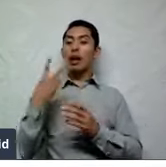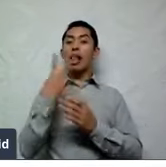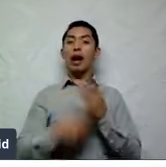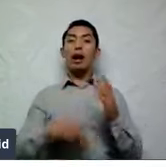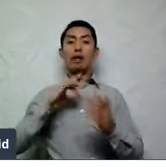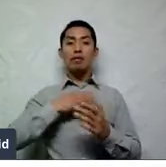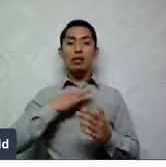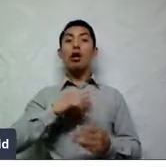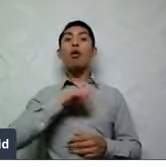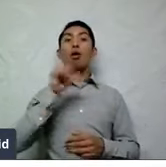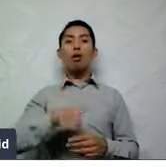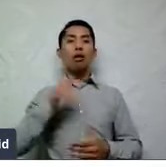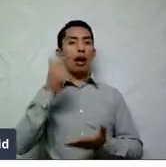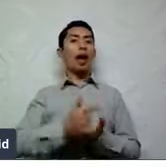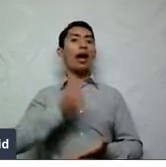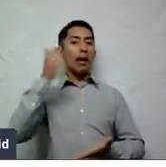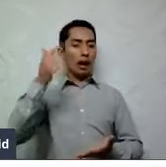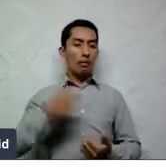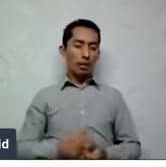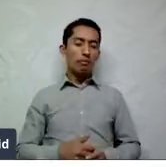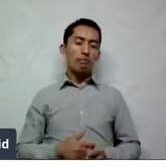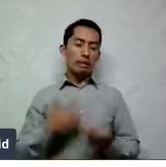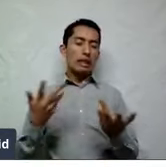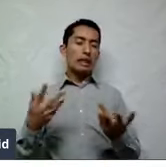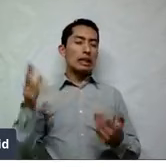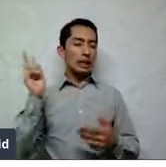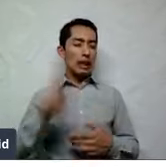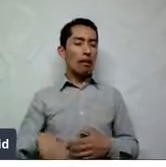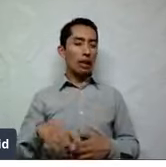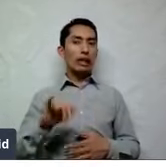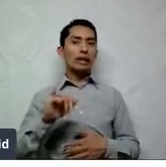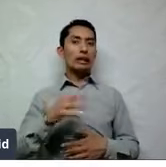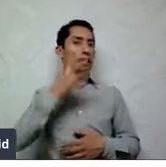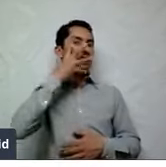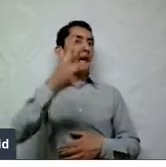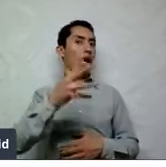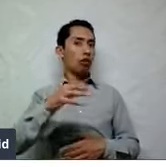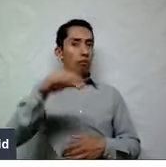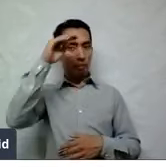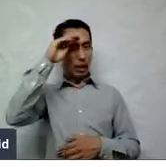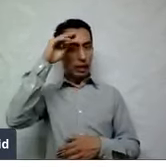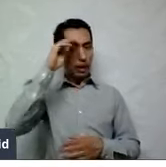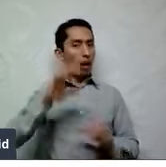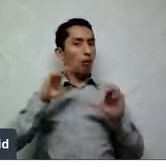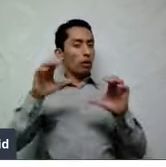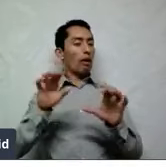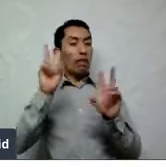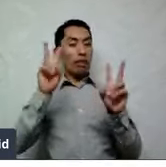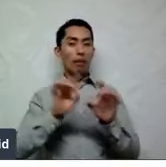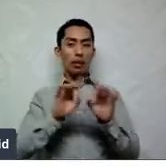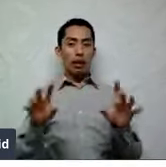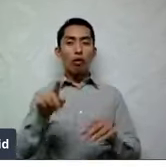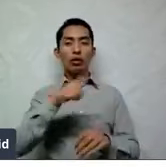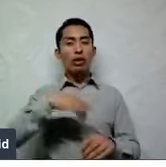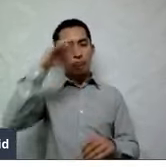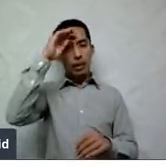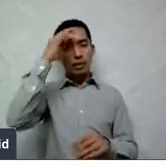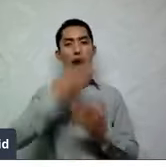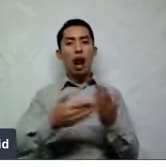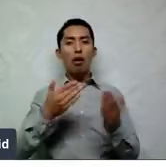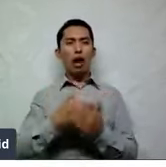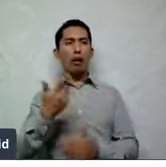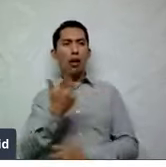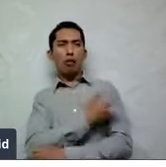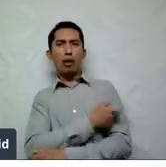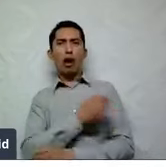y complicarse mucho. Entonces es verdaderamente serio. Entonces por eso mismo yo les comento, no duden ahorita en